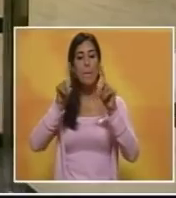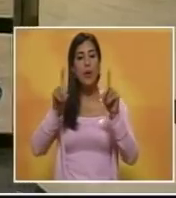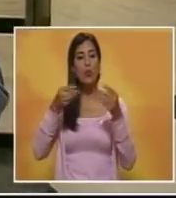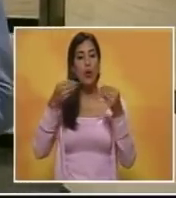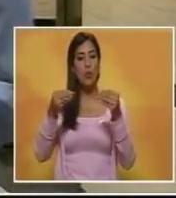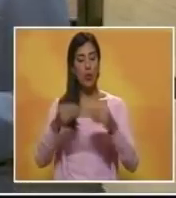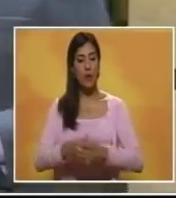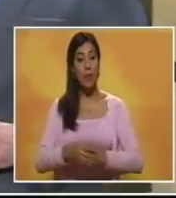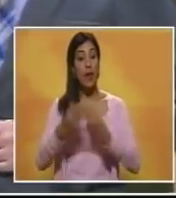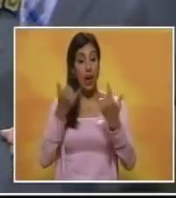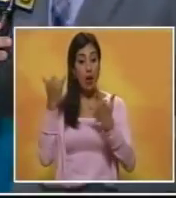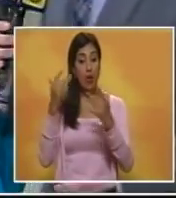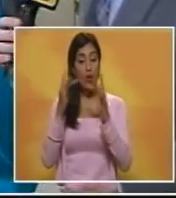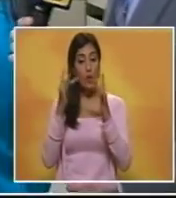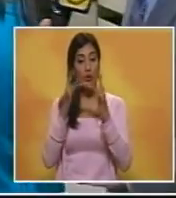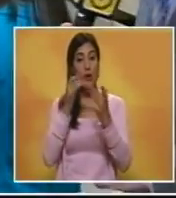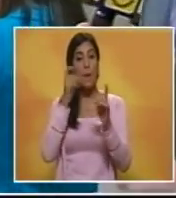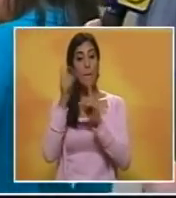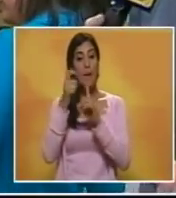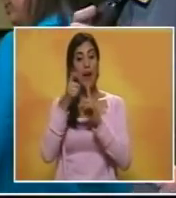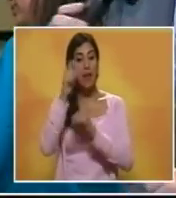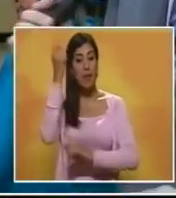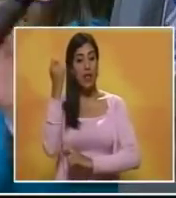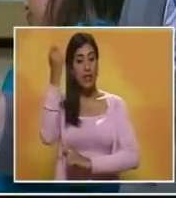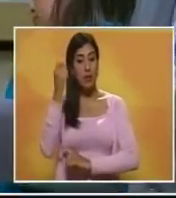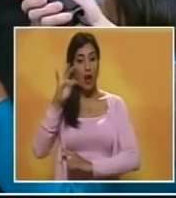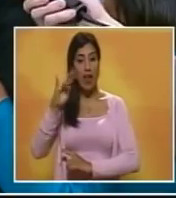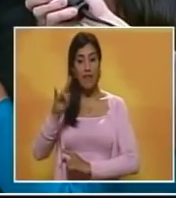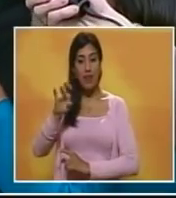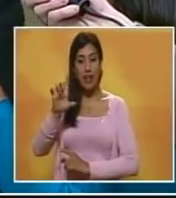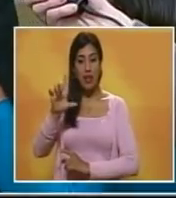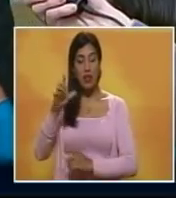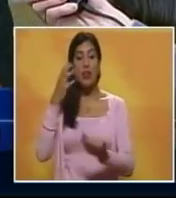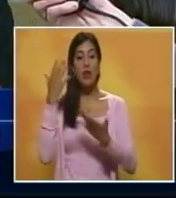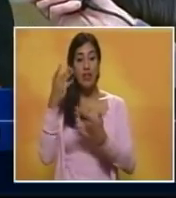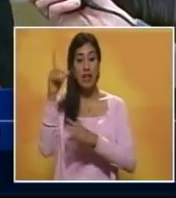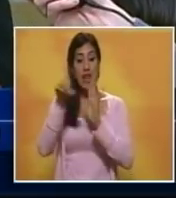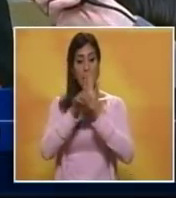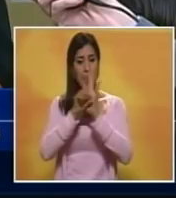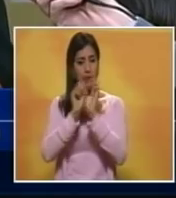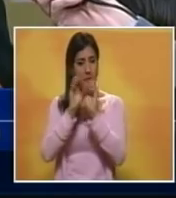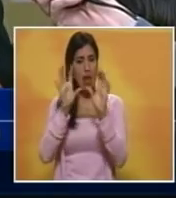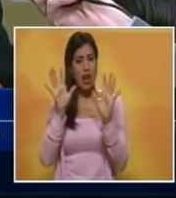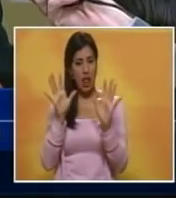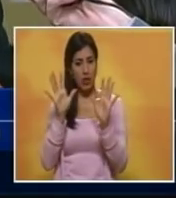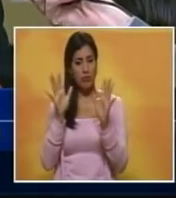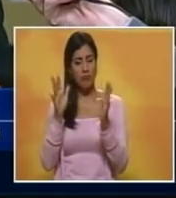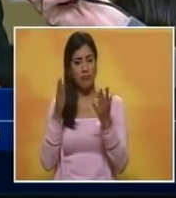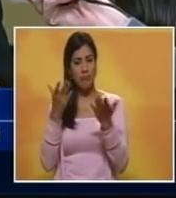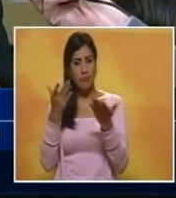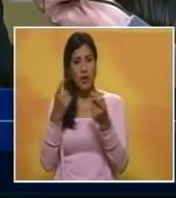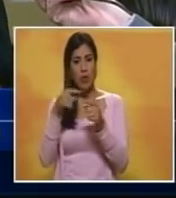consulta pública. A continuación, entonces, palabras del diputado Rafael Guzmán. La ley es muy clara. O sea, fíjense,